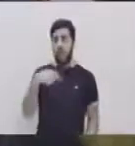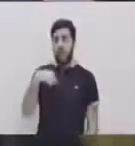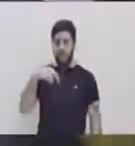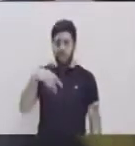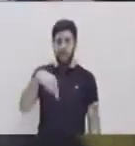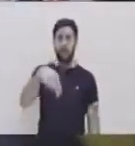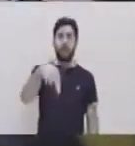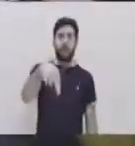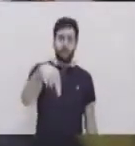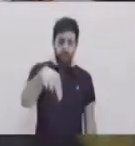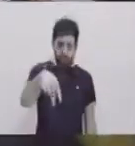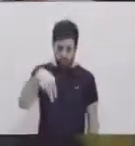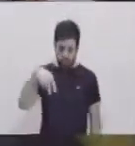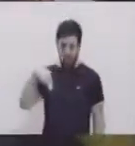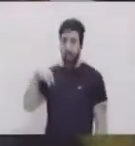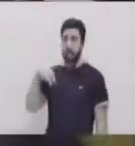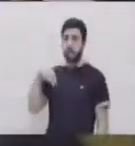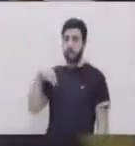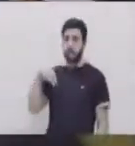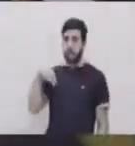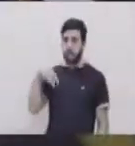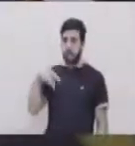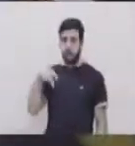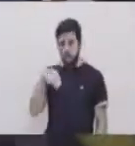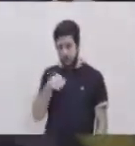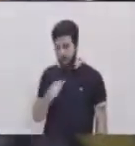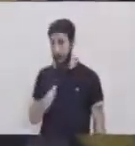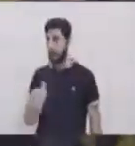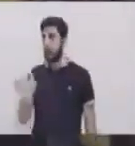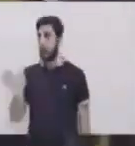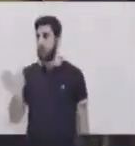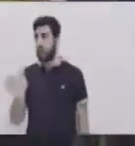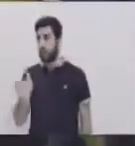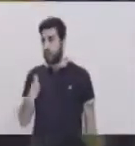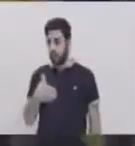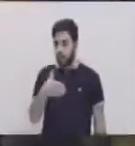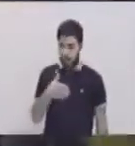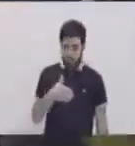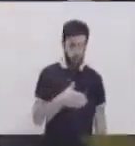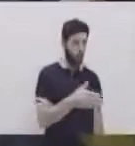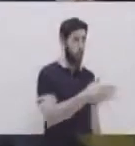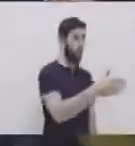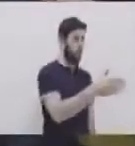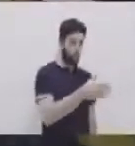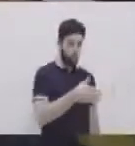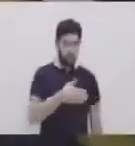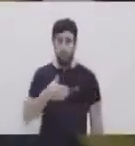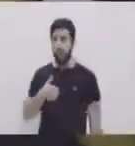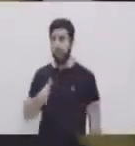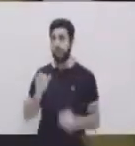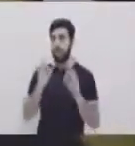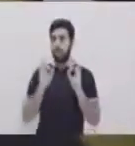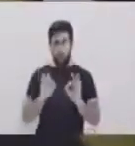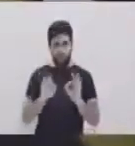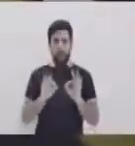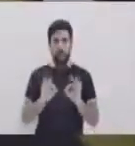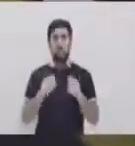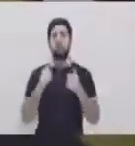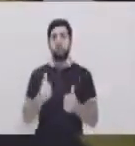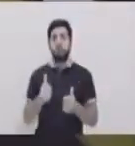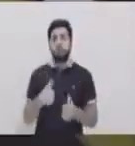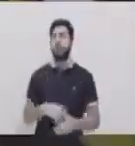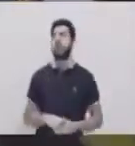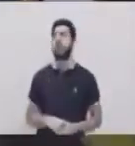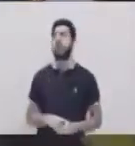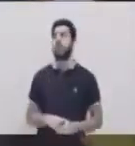adelante, hacia atrás, hacia la diagonal de un lado, para el otro lado, nos vamos para acá, muy bien,